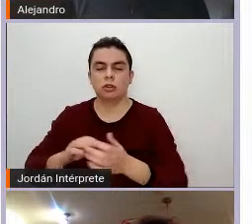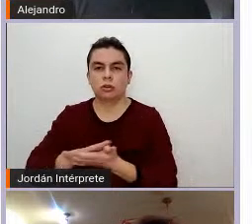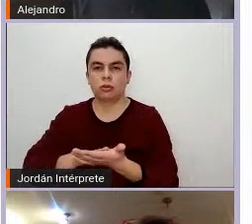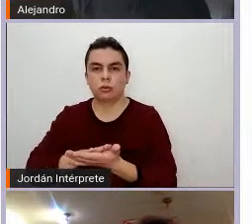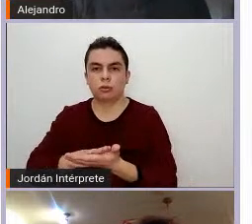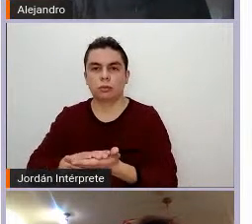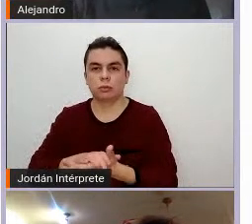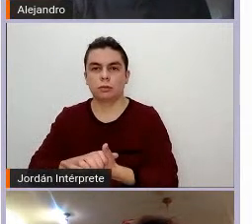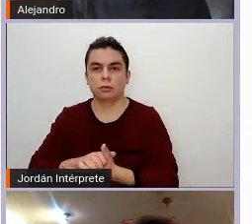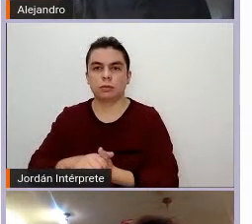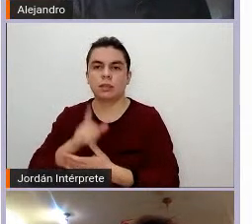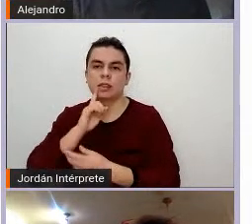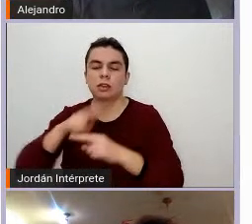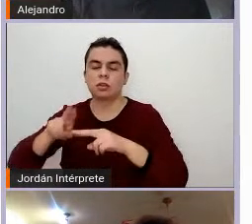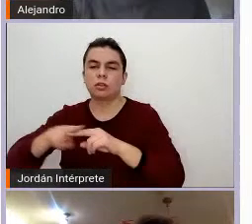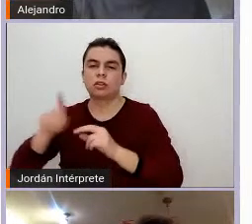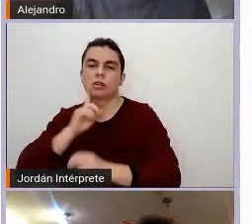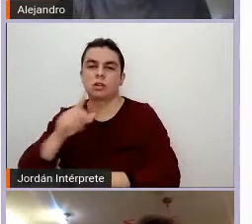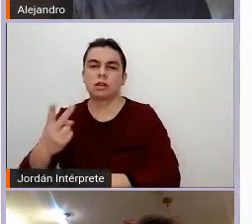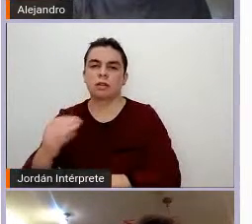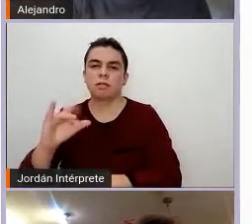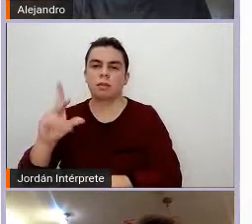Vivaldi.